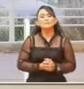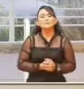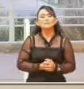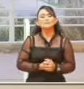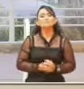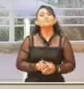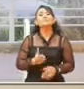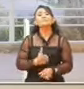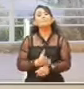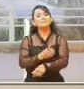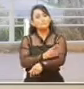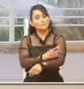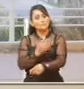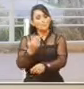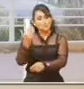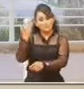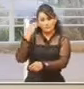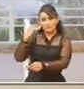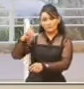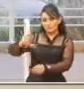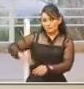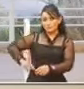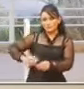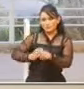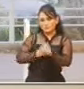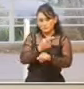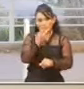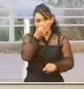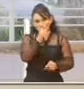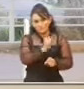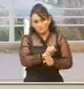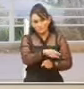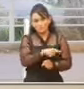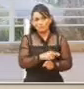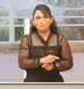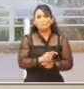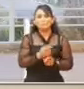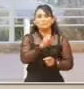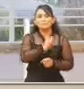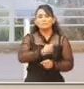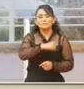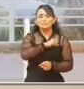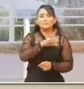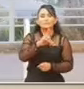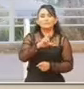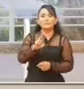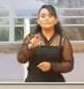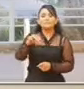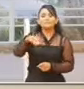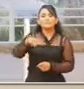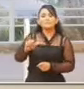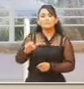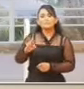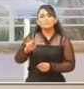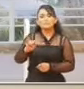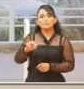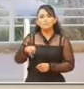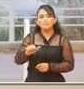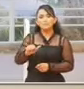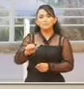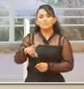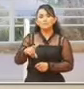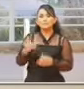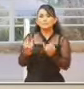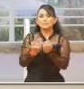la coordinación que hubo con Gobierno del Estado, a la secretaria de Salud, la doctora Martina Pérez, y